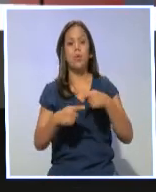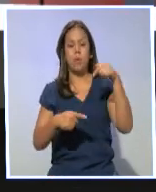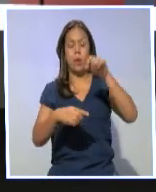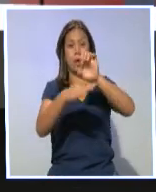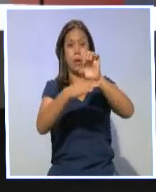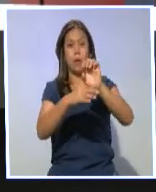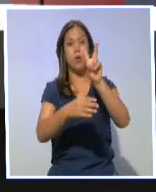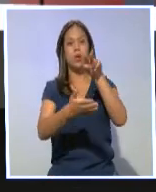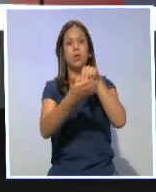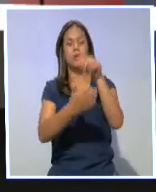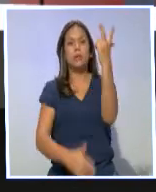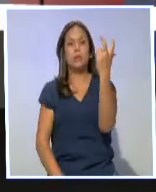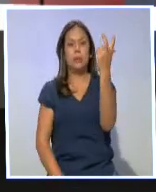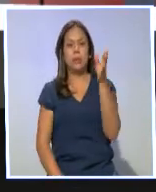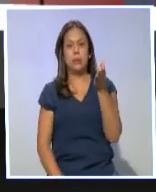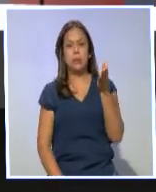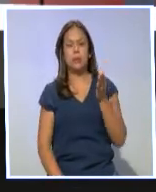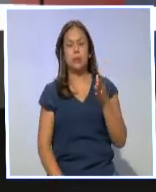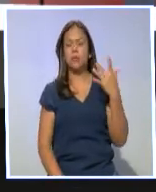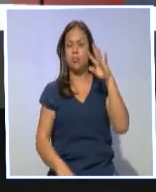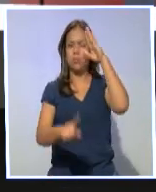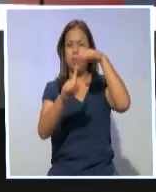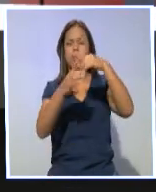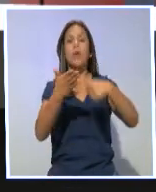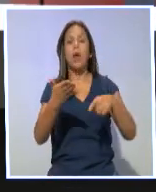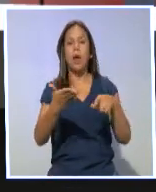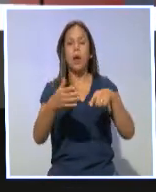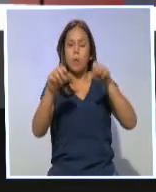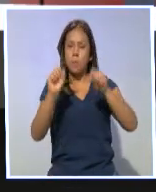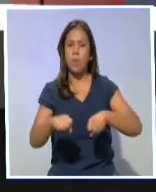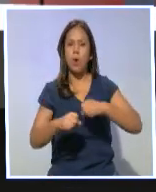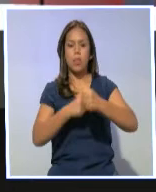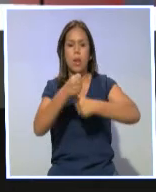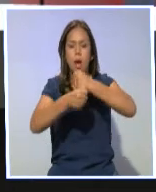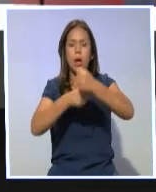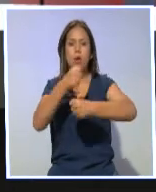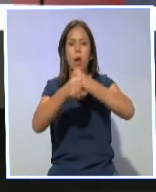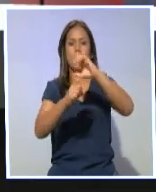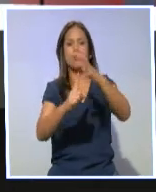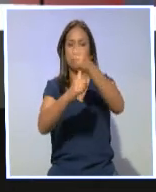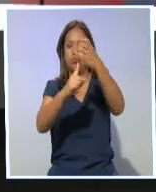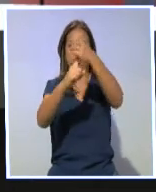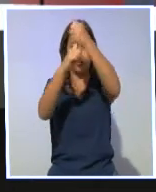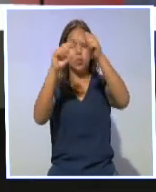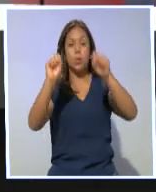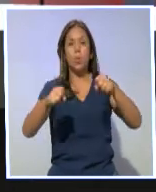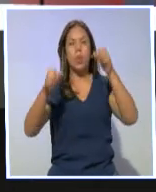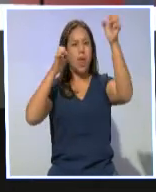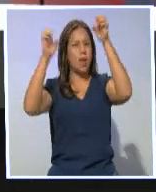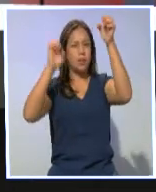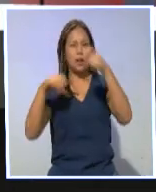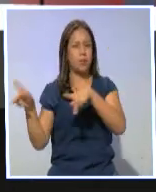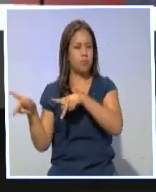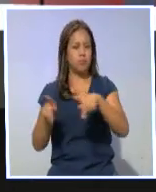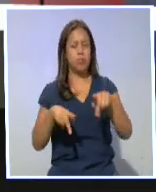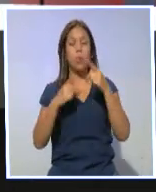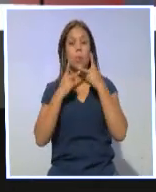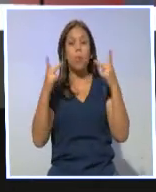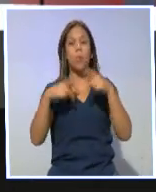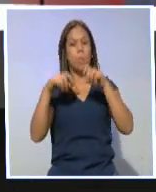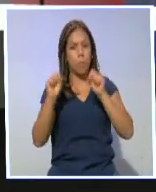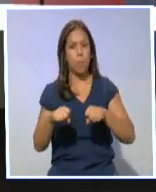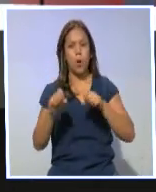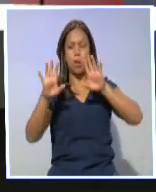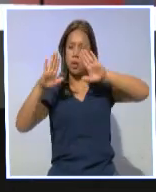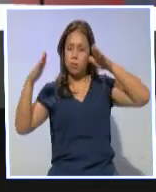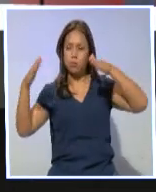en 2013 con el objetivo de visibilizar cada año los avances que a nivel de legislación y políticas públicas se generan a favor de este